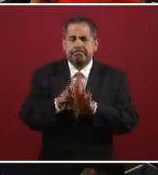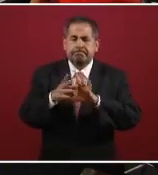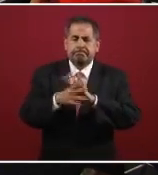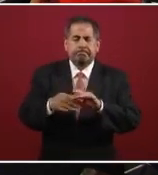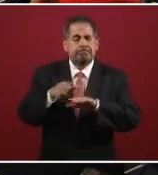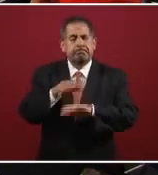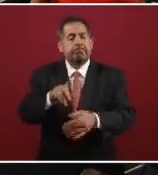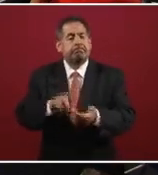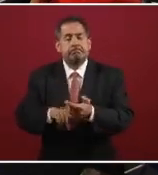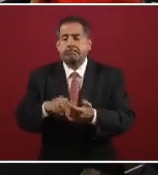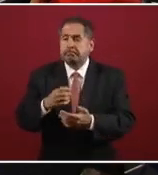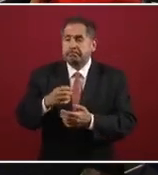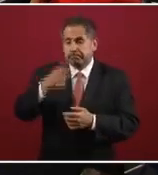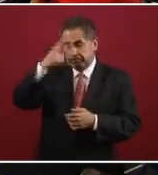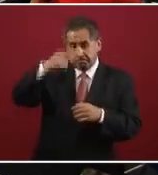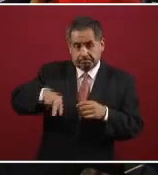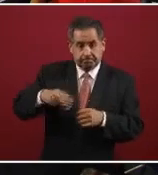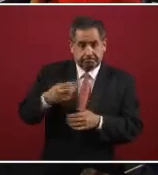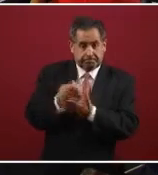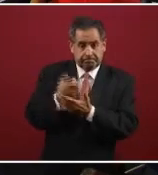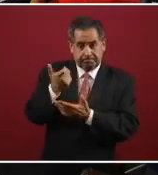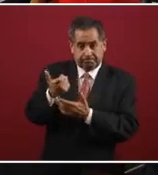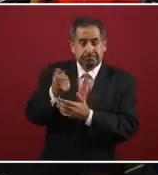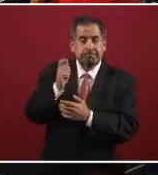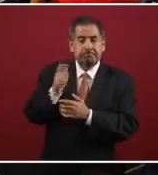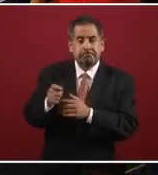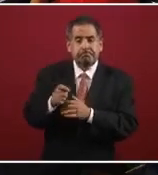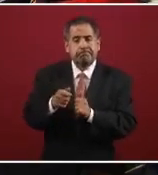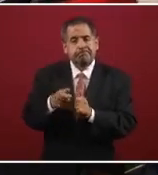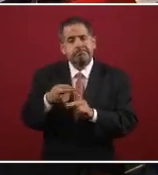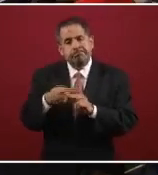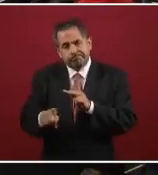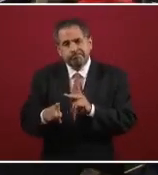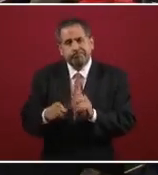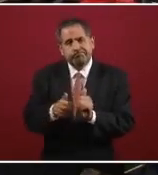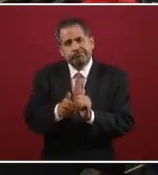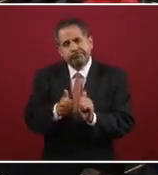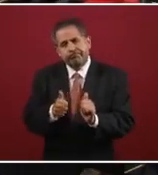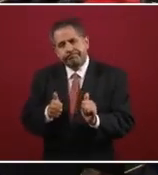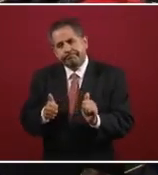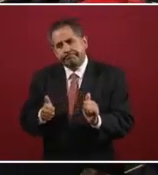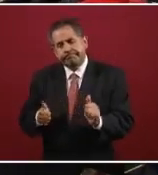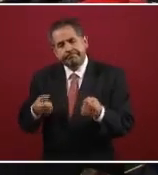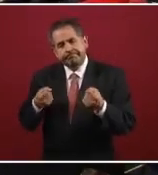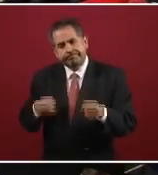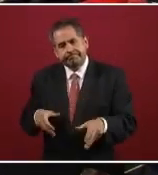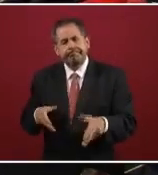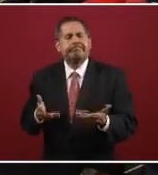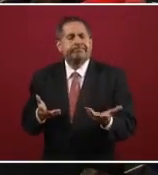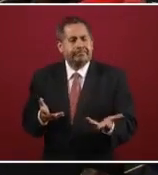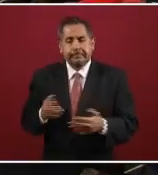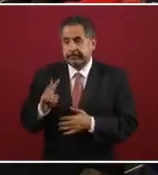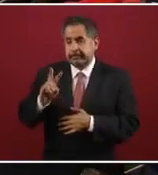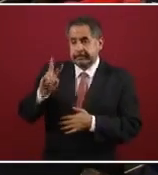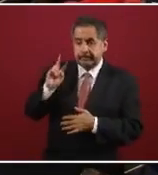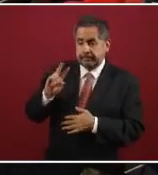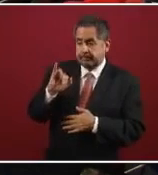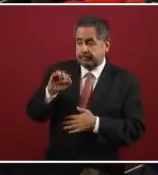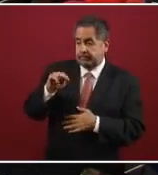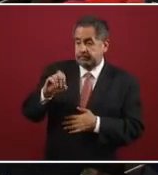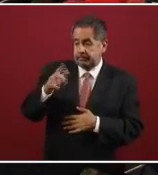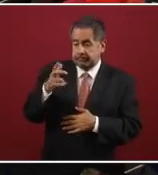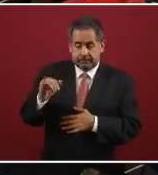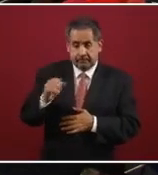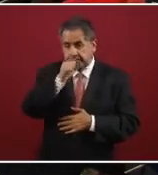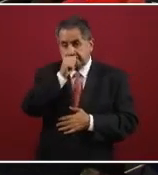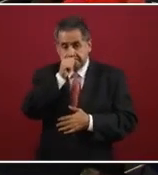sobre que la economía mexicana ya entró en recesión el viernes el inegi y de acuerdo con